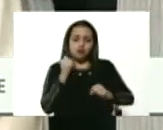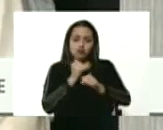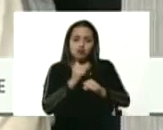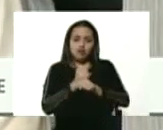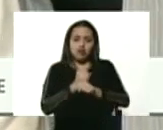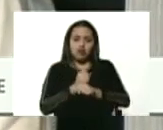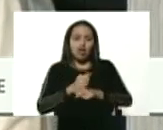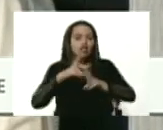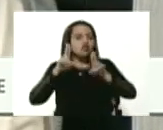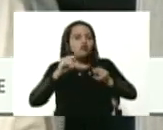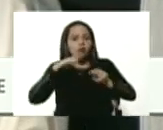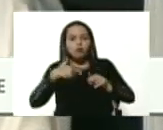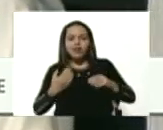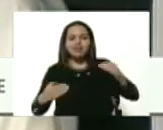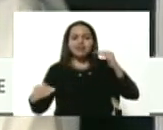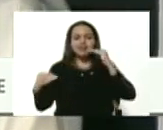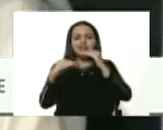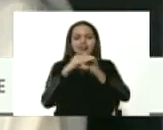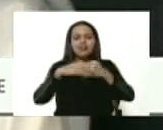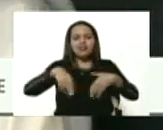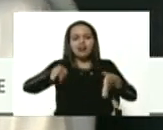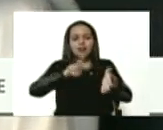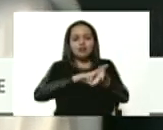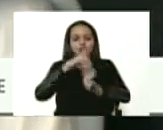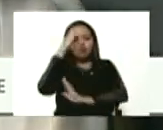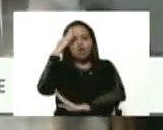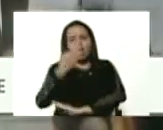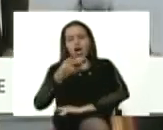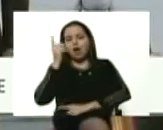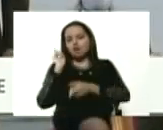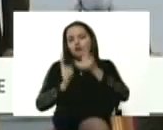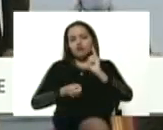igualada jamás por ejército alguno.